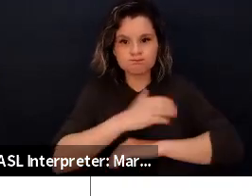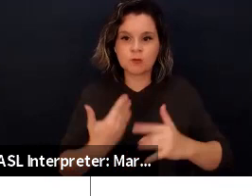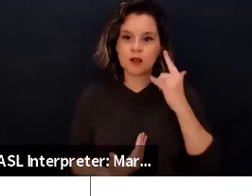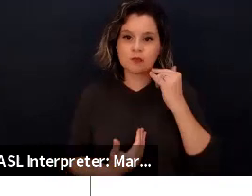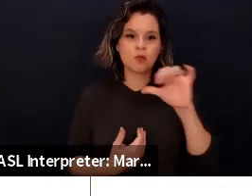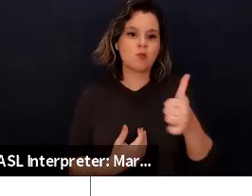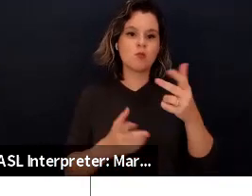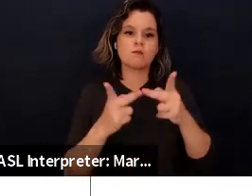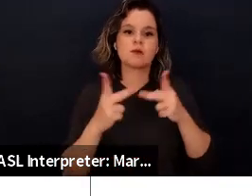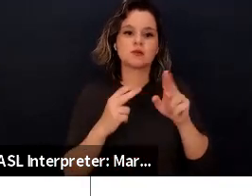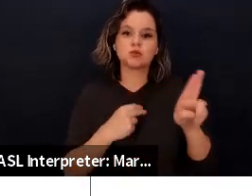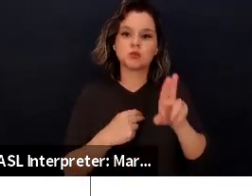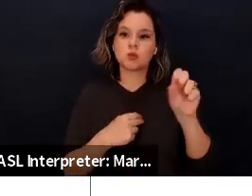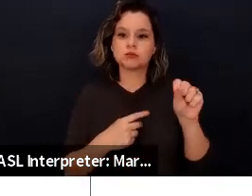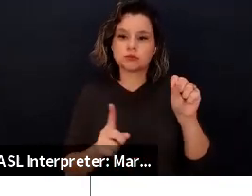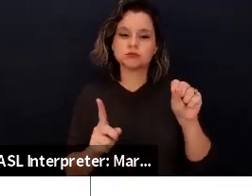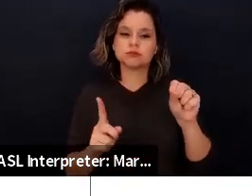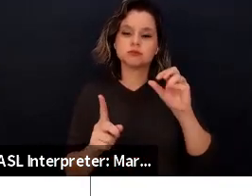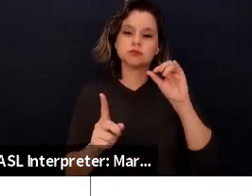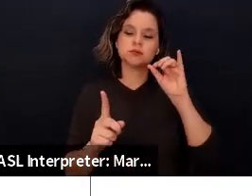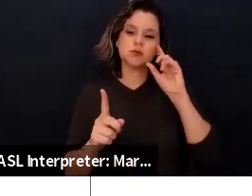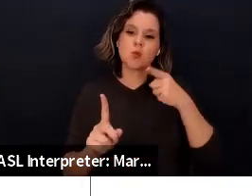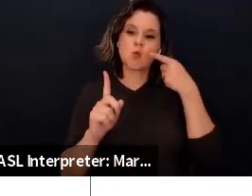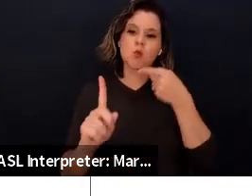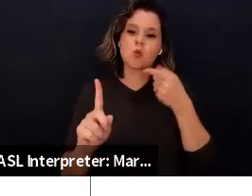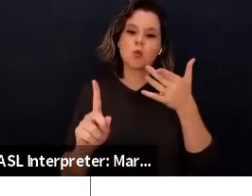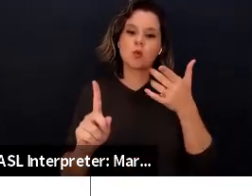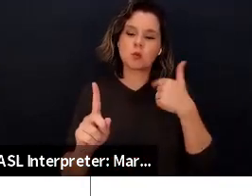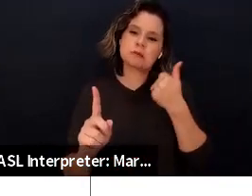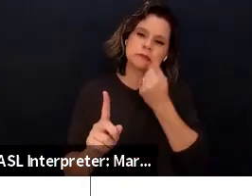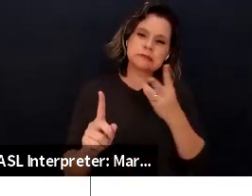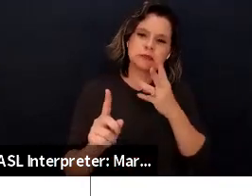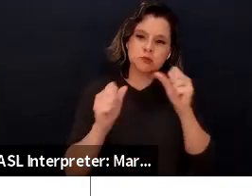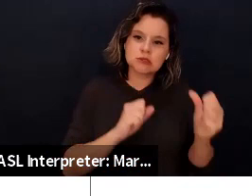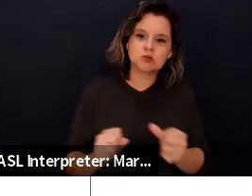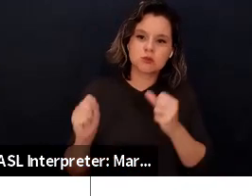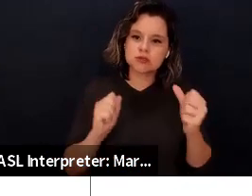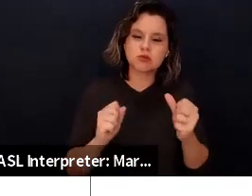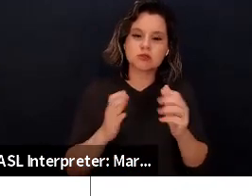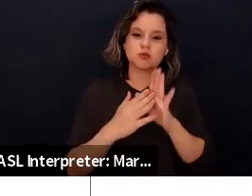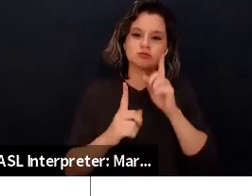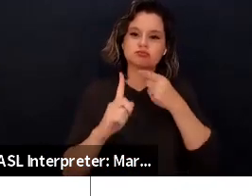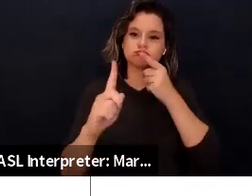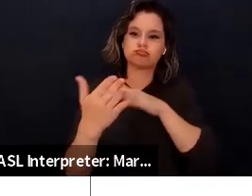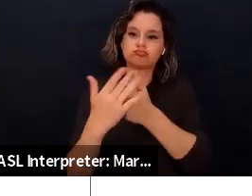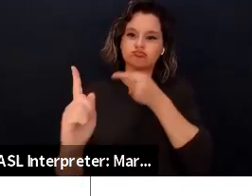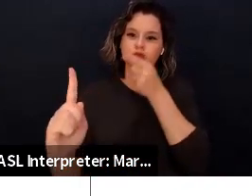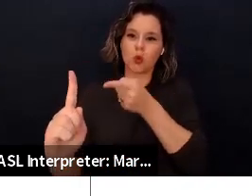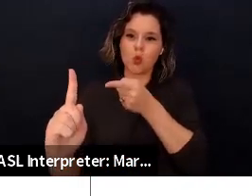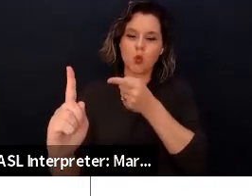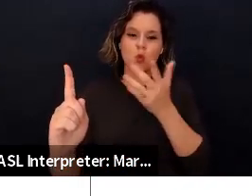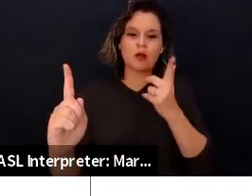partes de los Estados Unidos es, tenemos varias estrategias para llegarnos a la meta